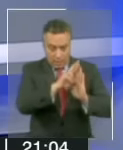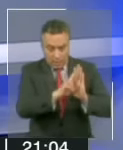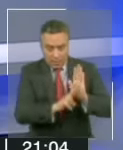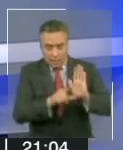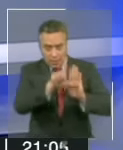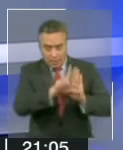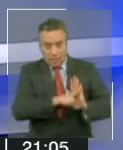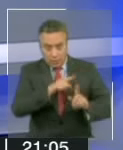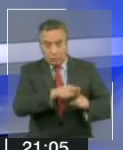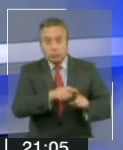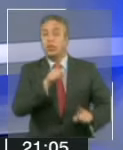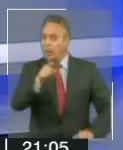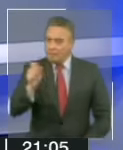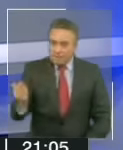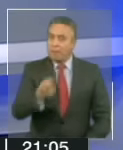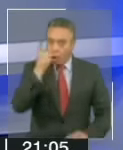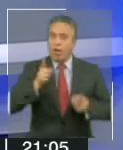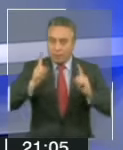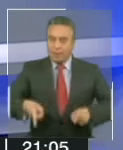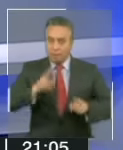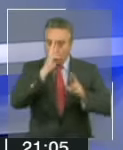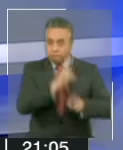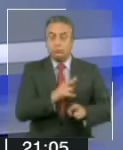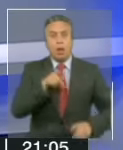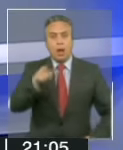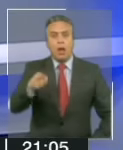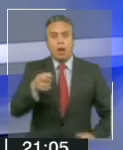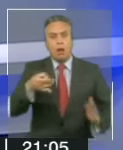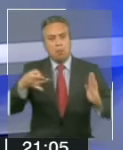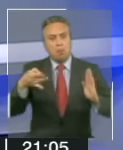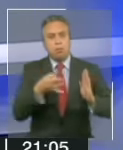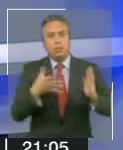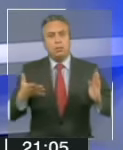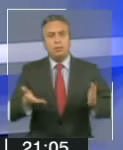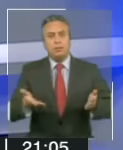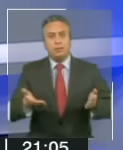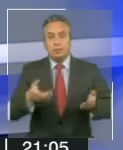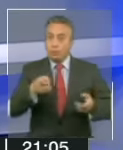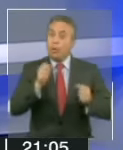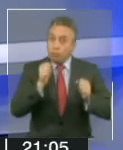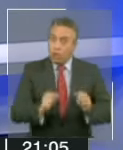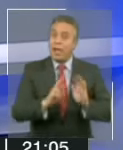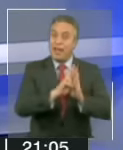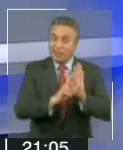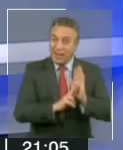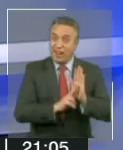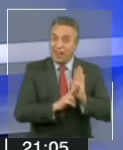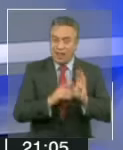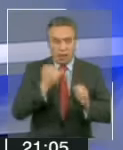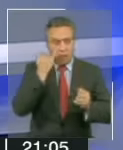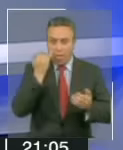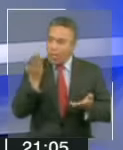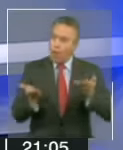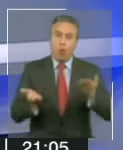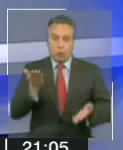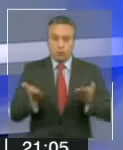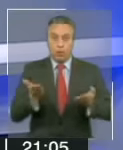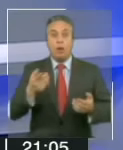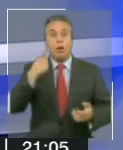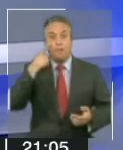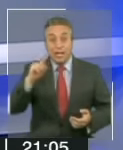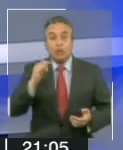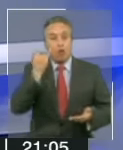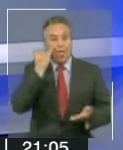respetarlas, y en este caso las infringieron. Pueden ser reglas injustas, sí, pero son injustas para